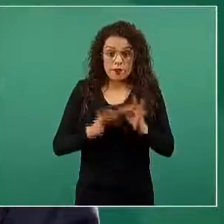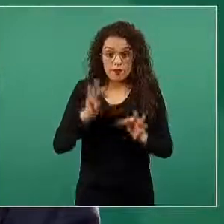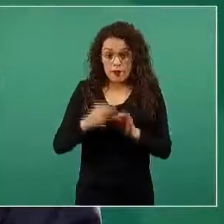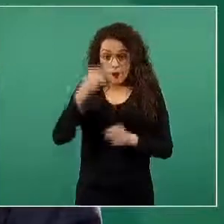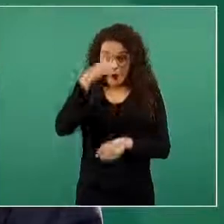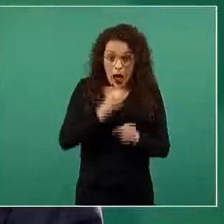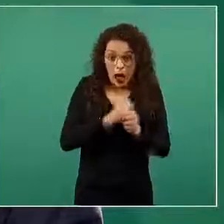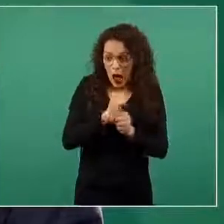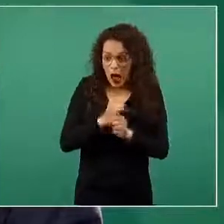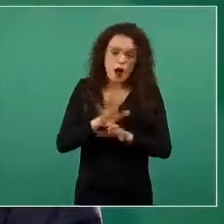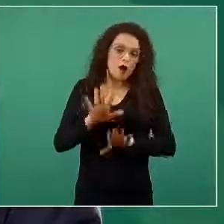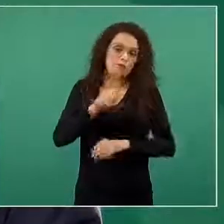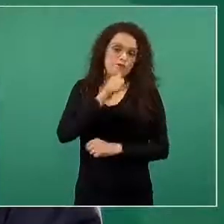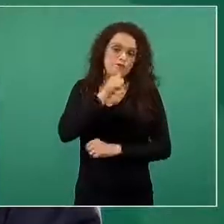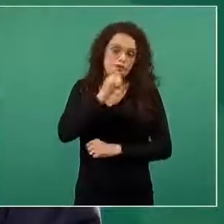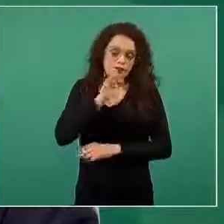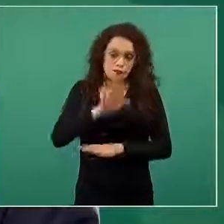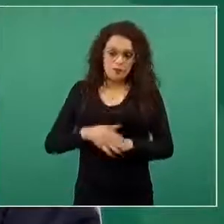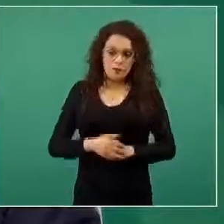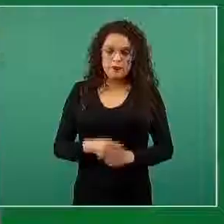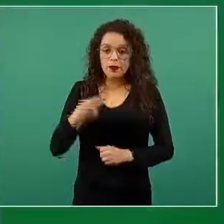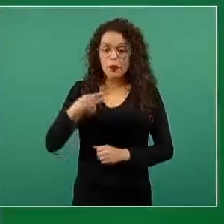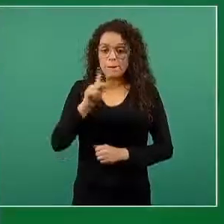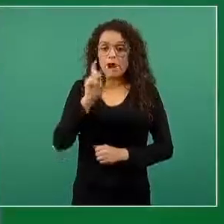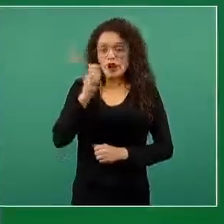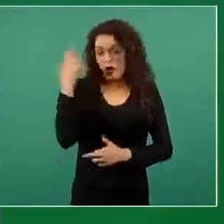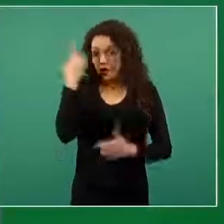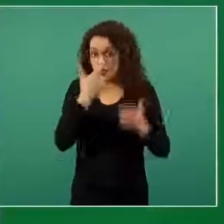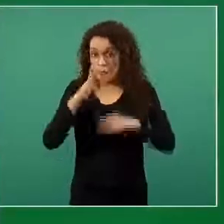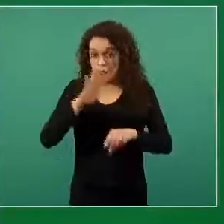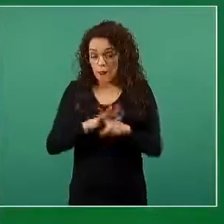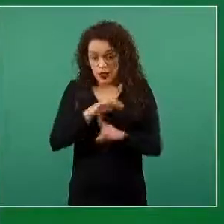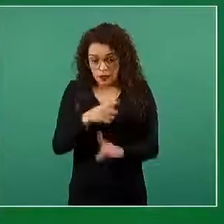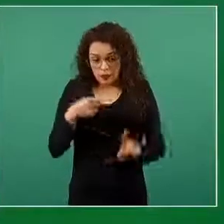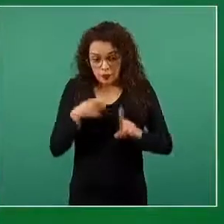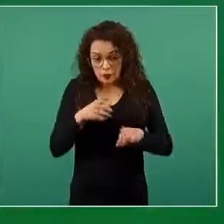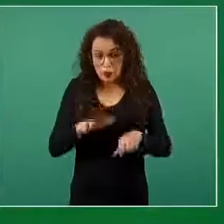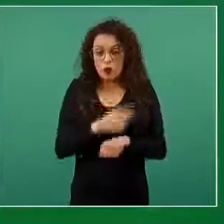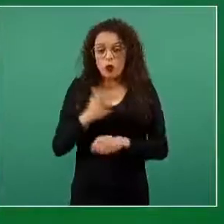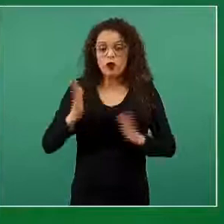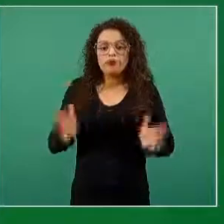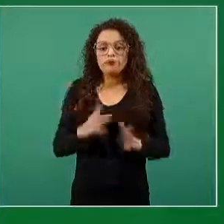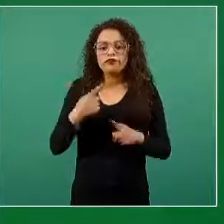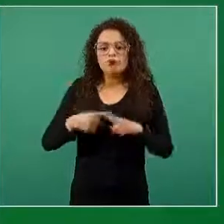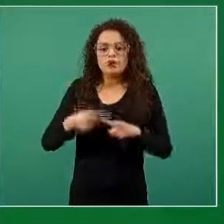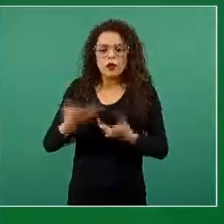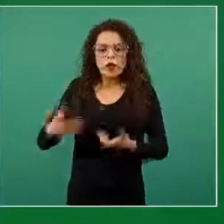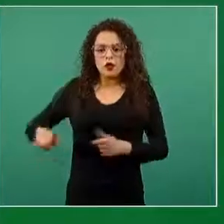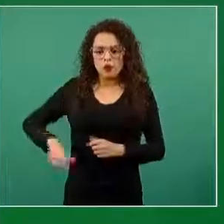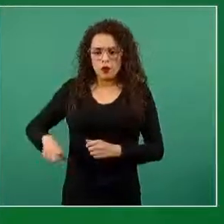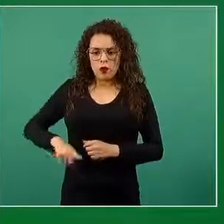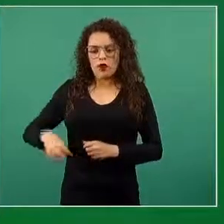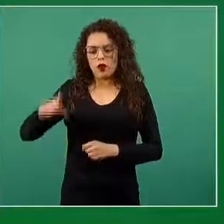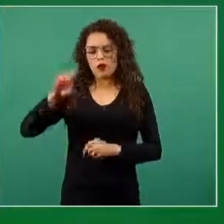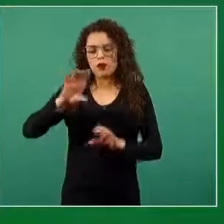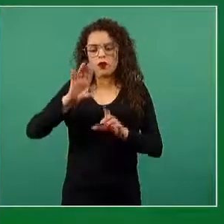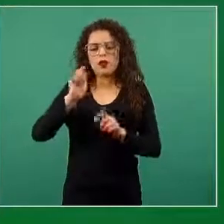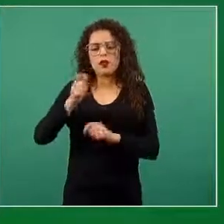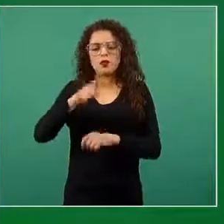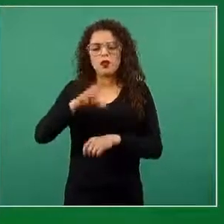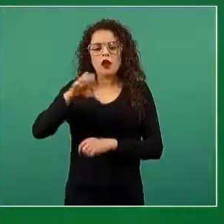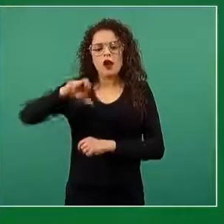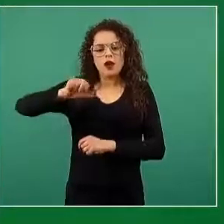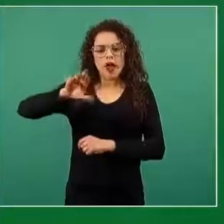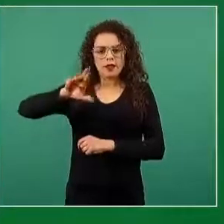clínica. El que sí tenemos un seguimiento directo, porque es una iniciativa promovida desde el gobierno por el Consejo Nacional de Ciencia y Tecnología,